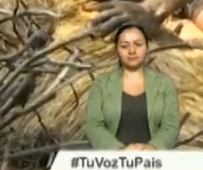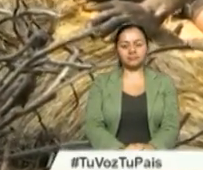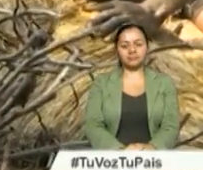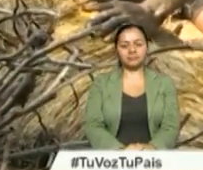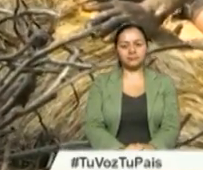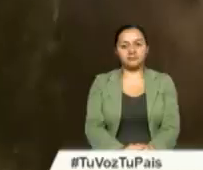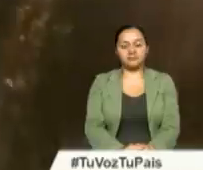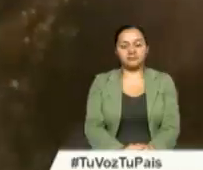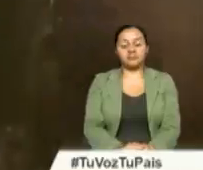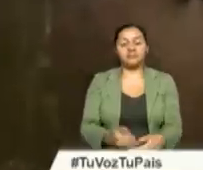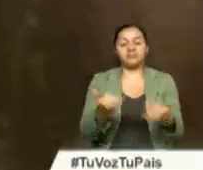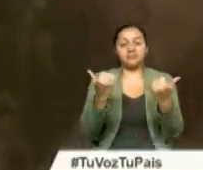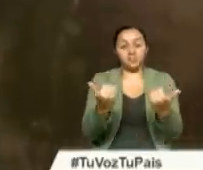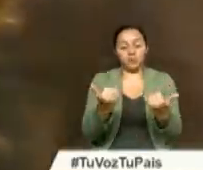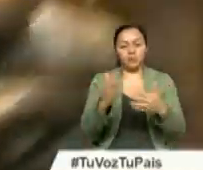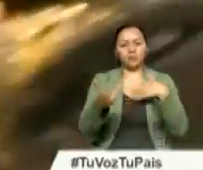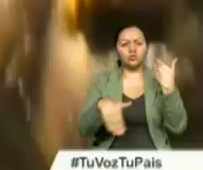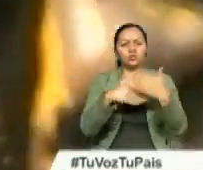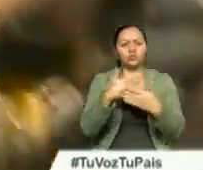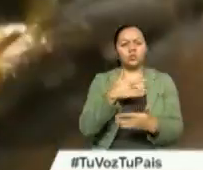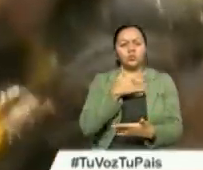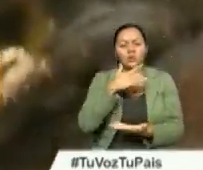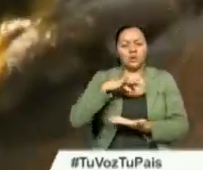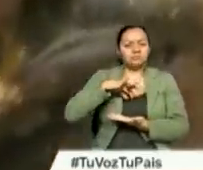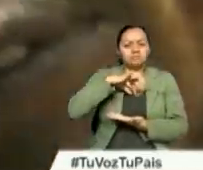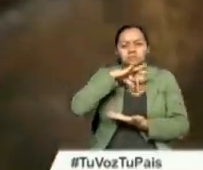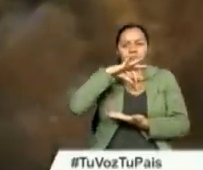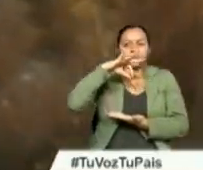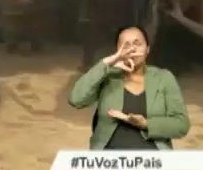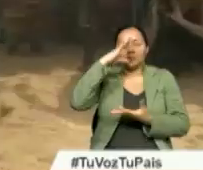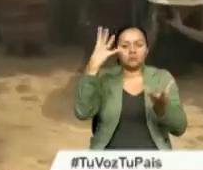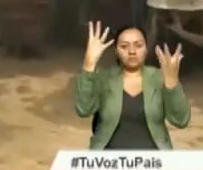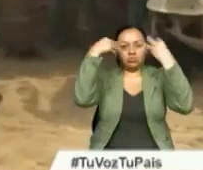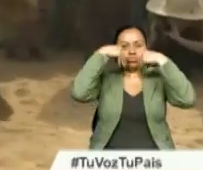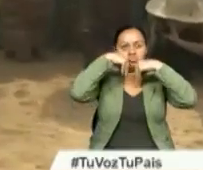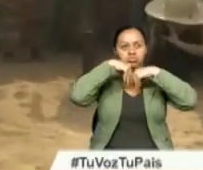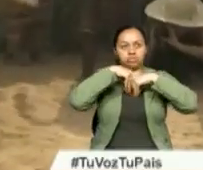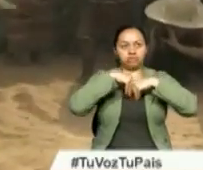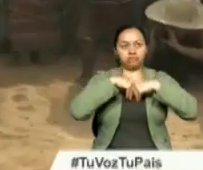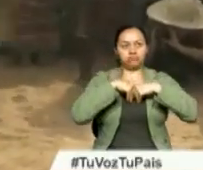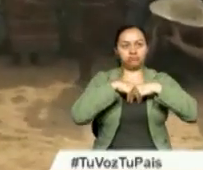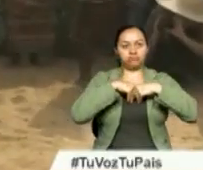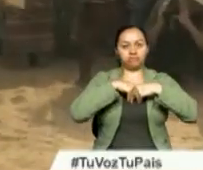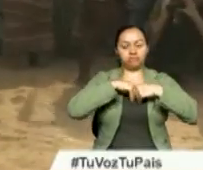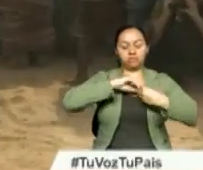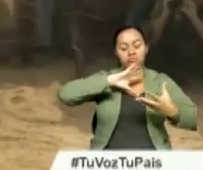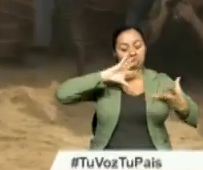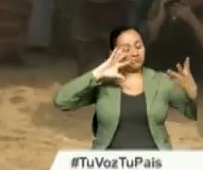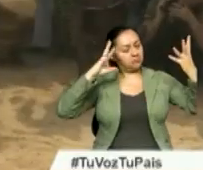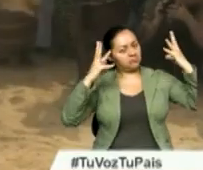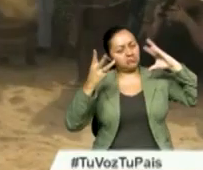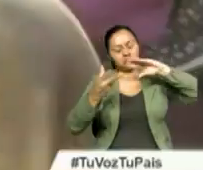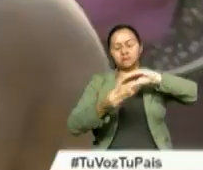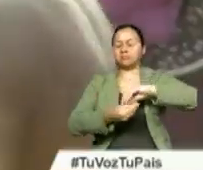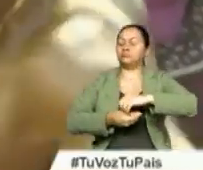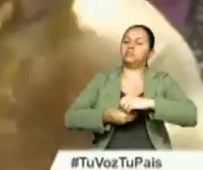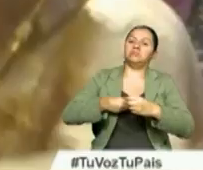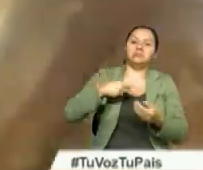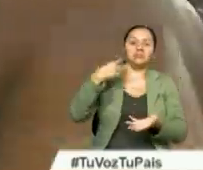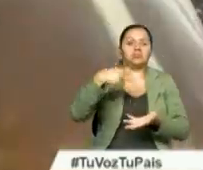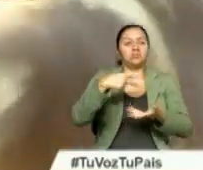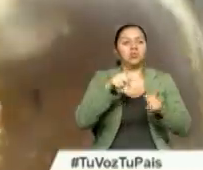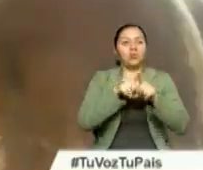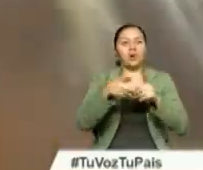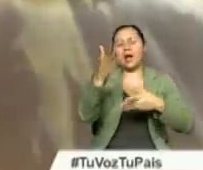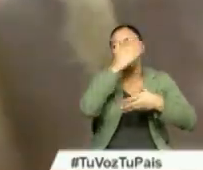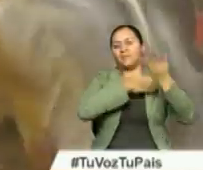El momento en el que sienten que un espíritu se ha apoderado de sus cuerpos. Con el trance alcanzan un estado sagrado. Huidá, antiguo